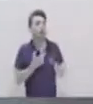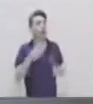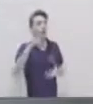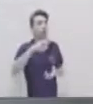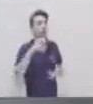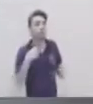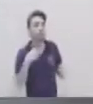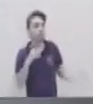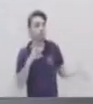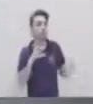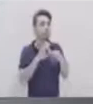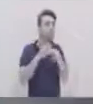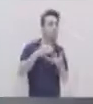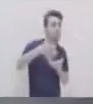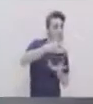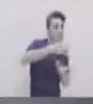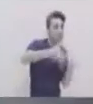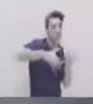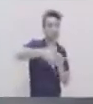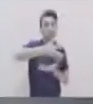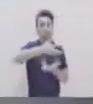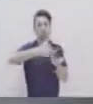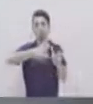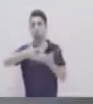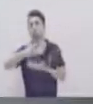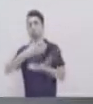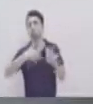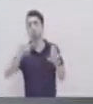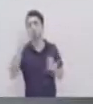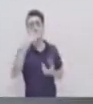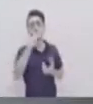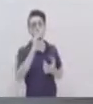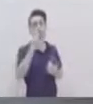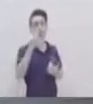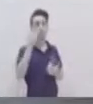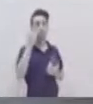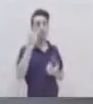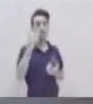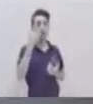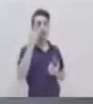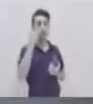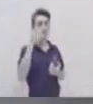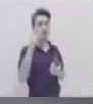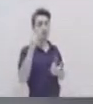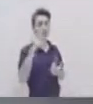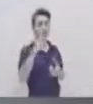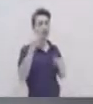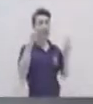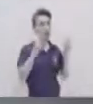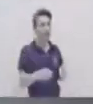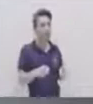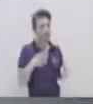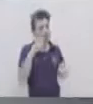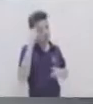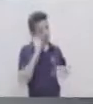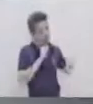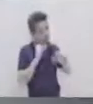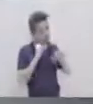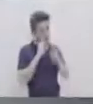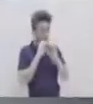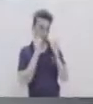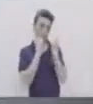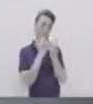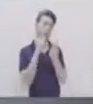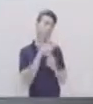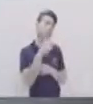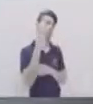¿verdad?, o necesita de socializar, y muchas veces pues al momento de realizar esta acción pues trabajamos en equipo, y creo que es una